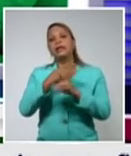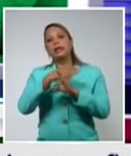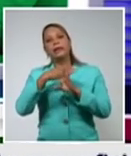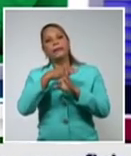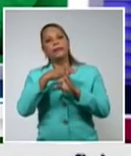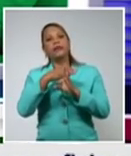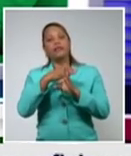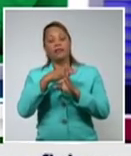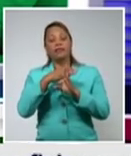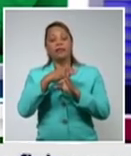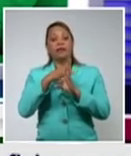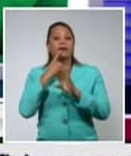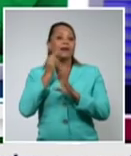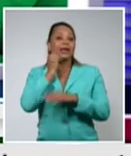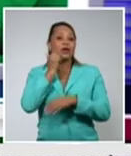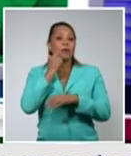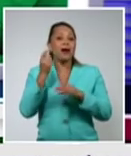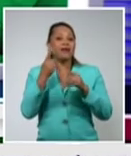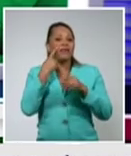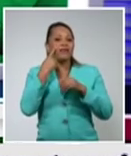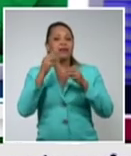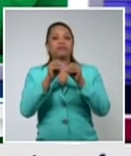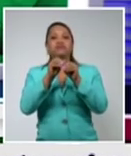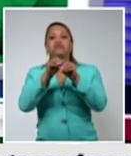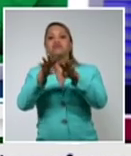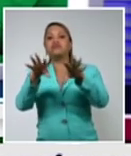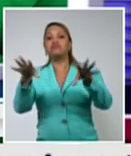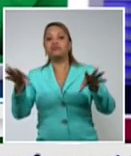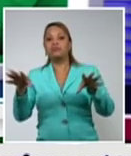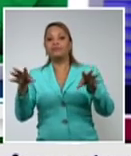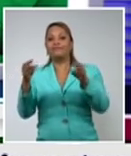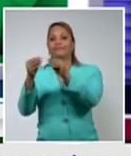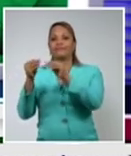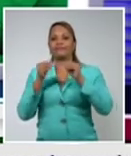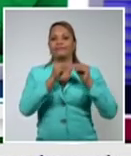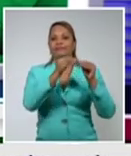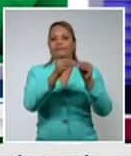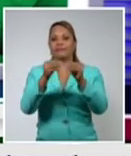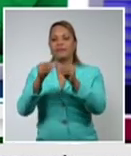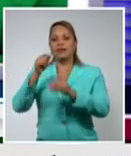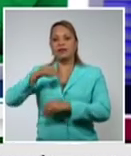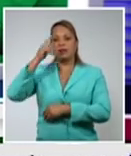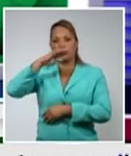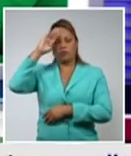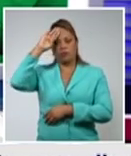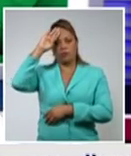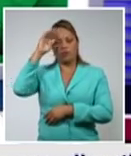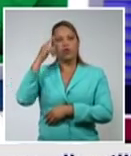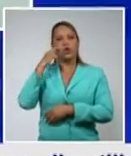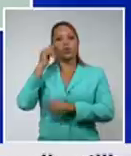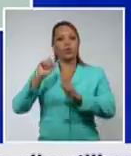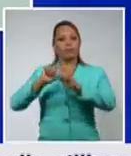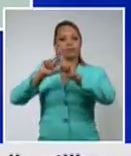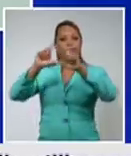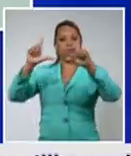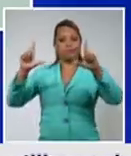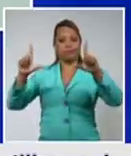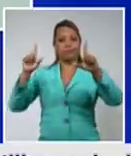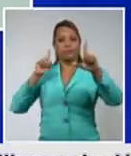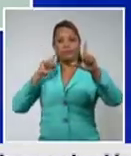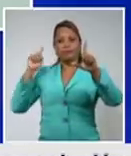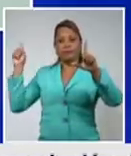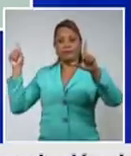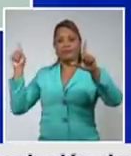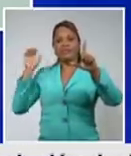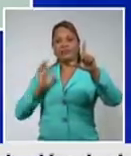lo que predomina es la transmisión autóctona, y que, como pueden ver en el gráfico que siempre